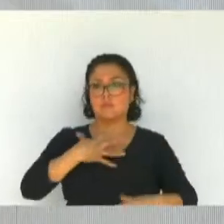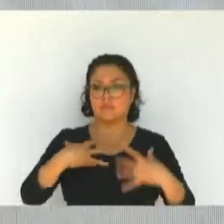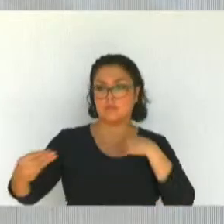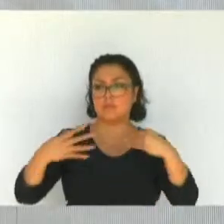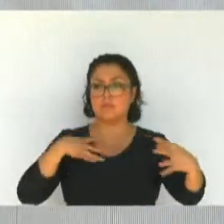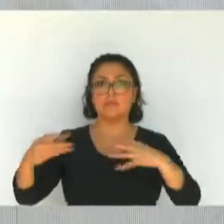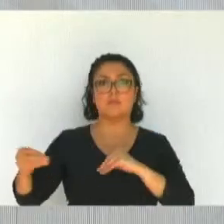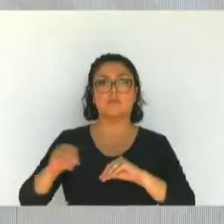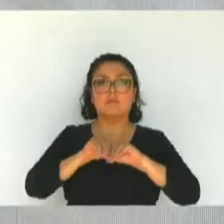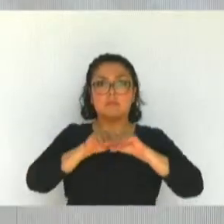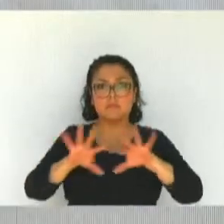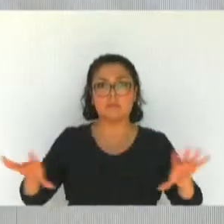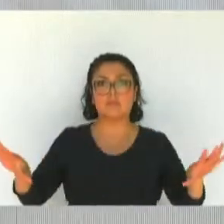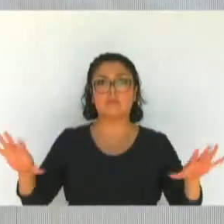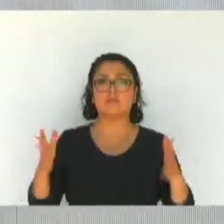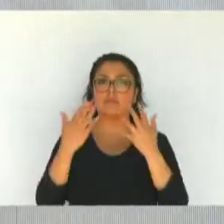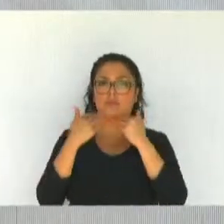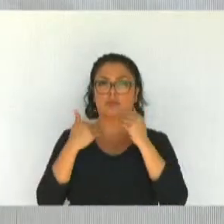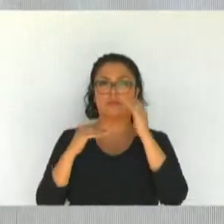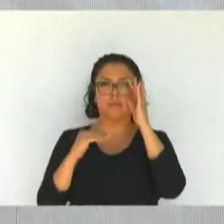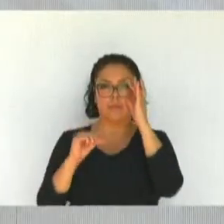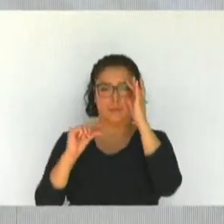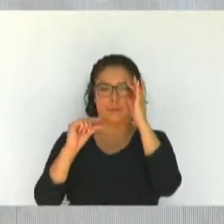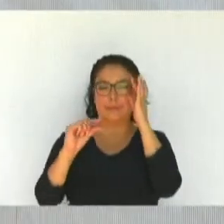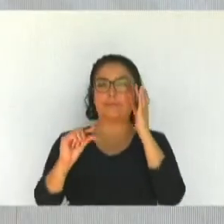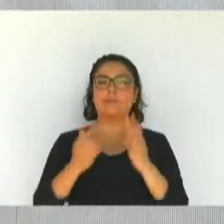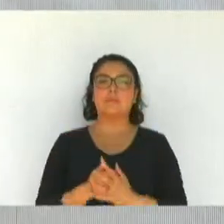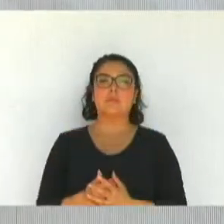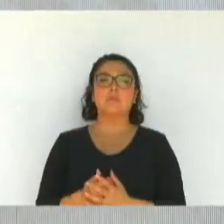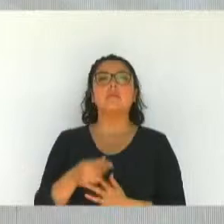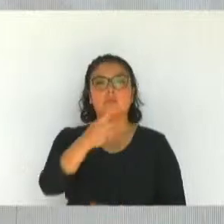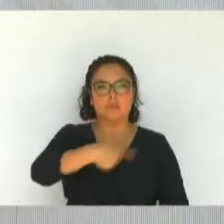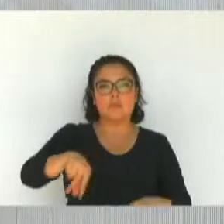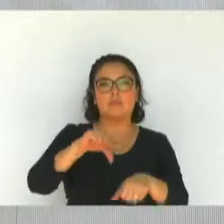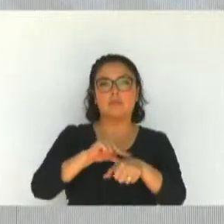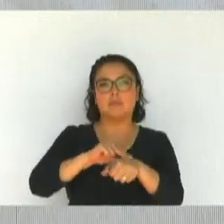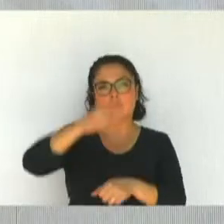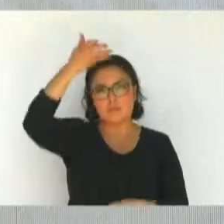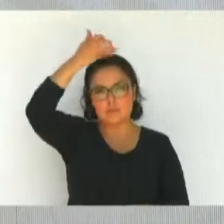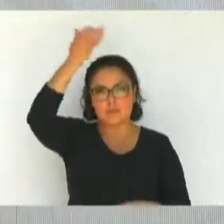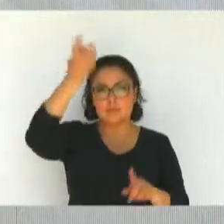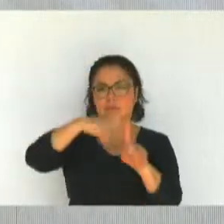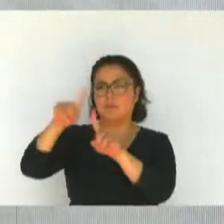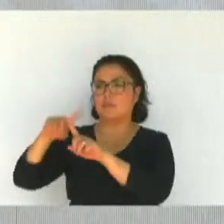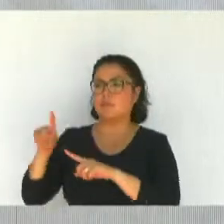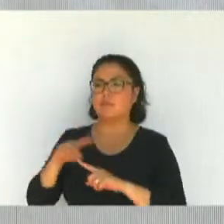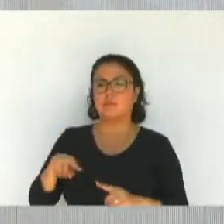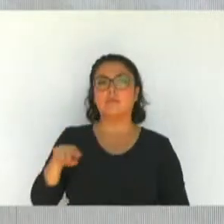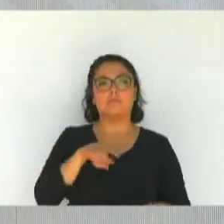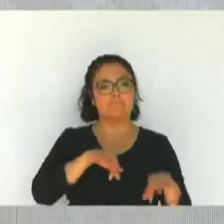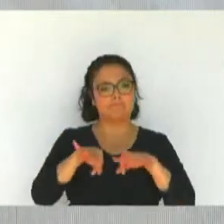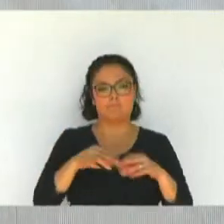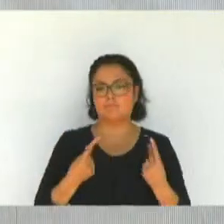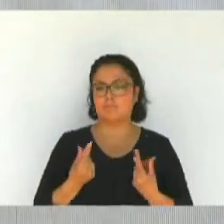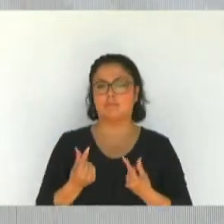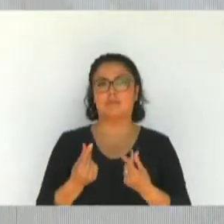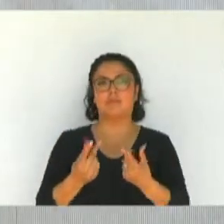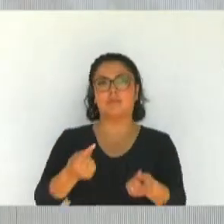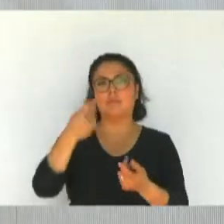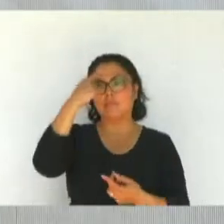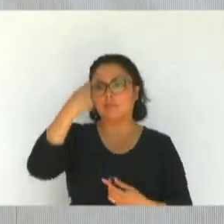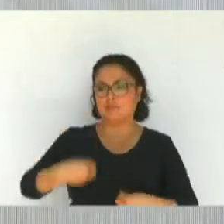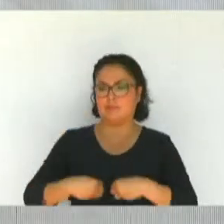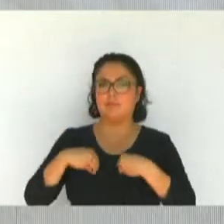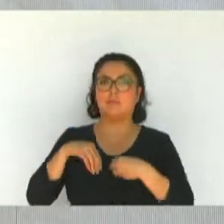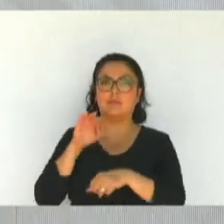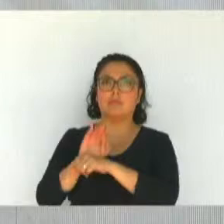enfermería, por haber cuidado de las vidas y los trabajadores, a la industria minera, por sus lineamientos que